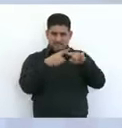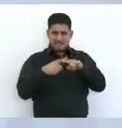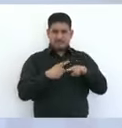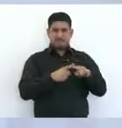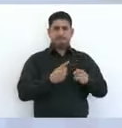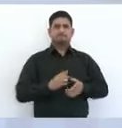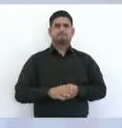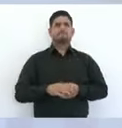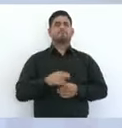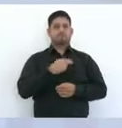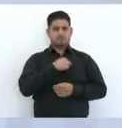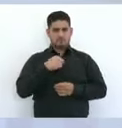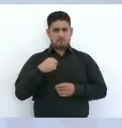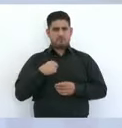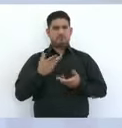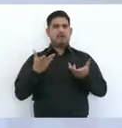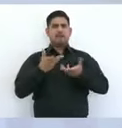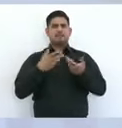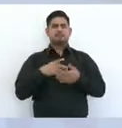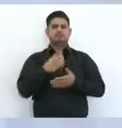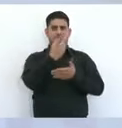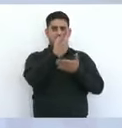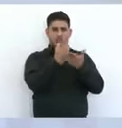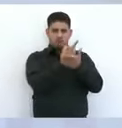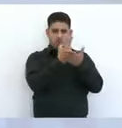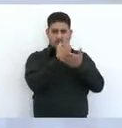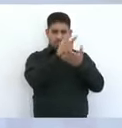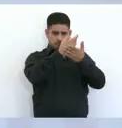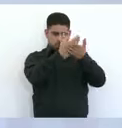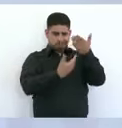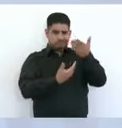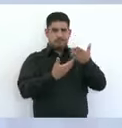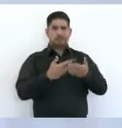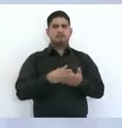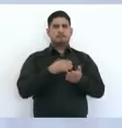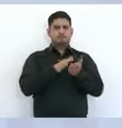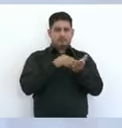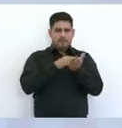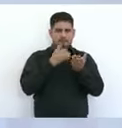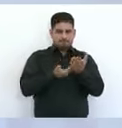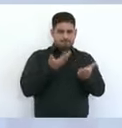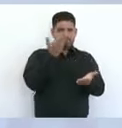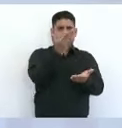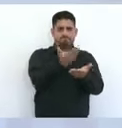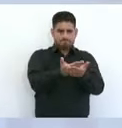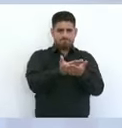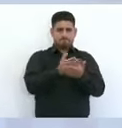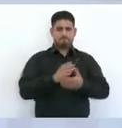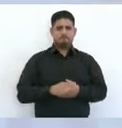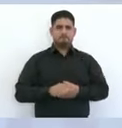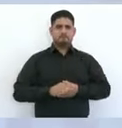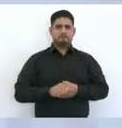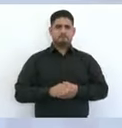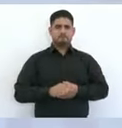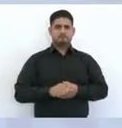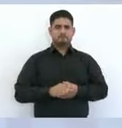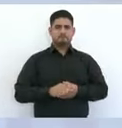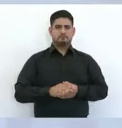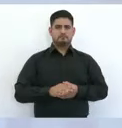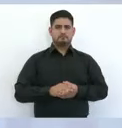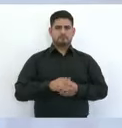inventario, integramos un documento, presidente, del que le haremos entrega